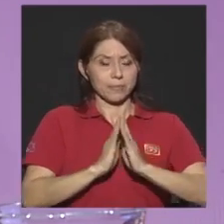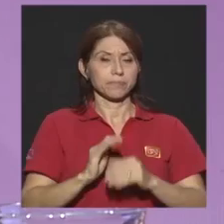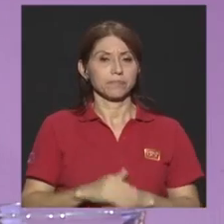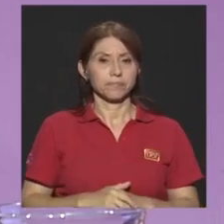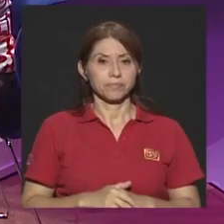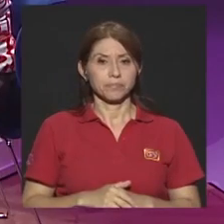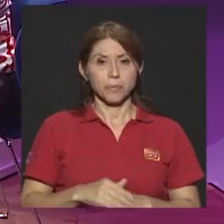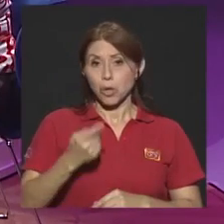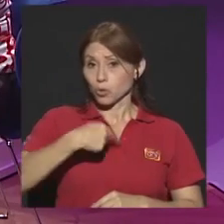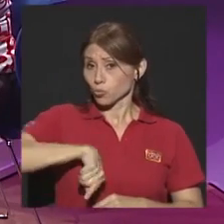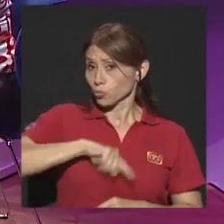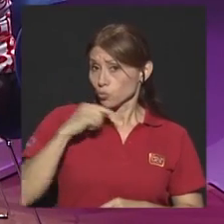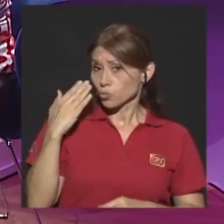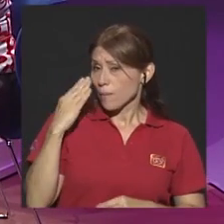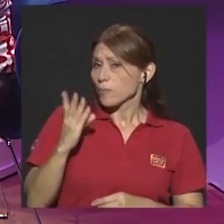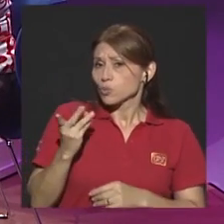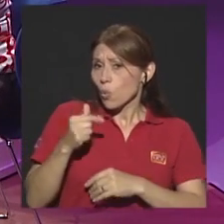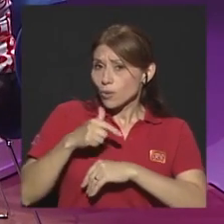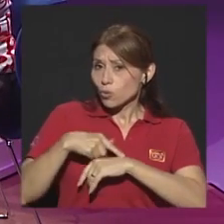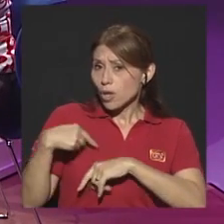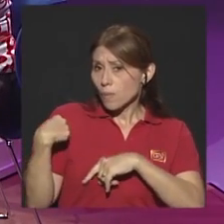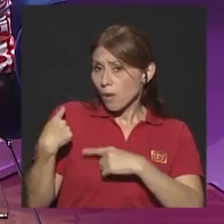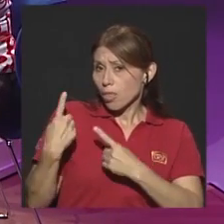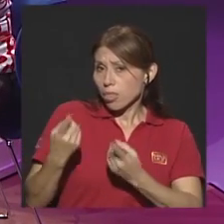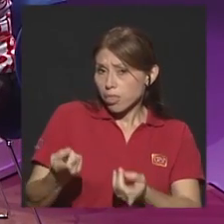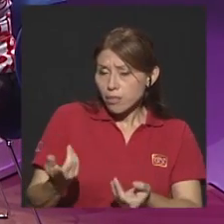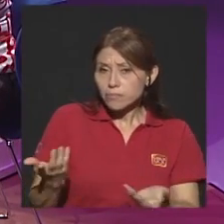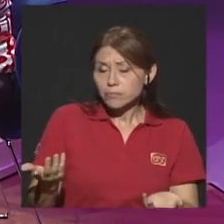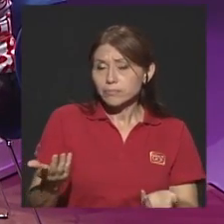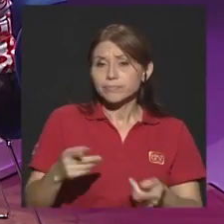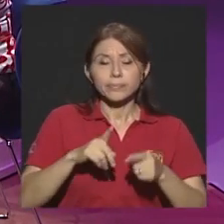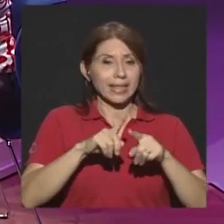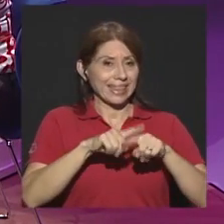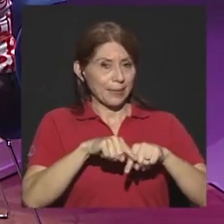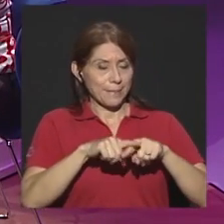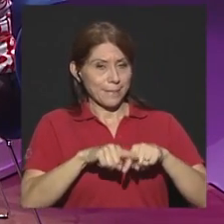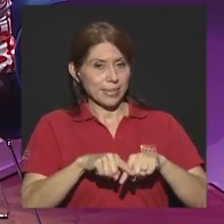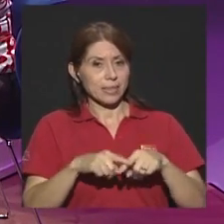No sabemos nunca cuánto puede demorar. Depende